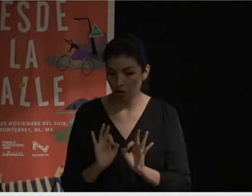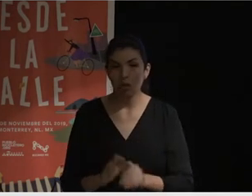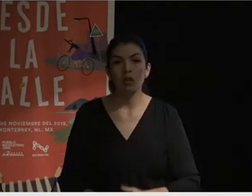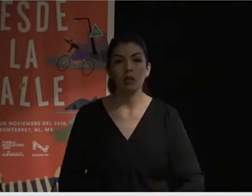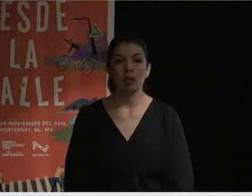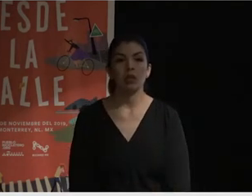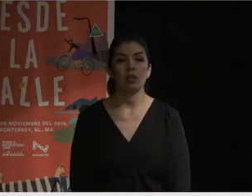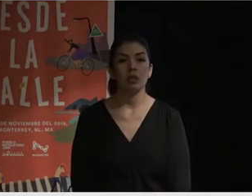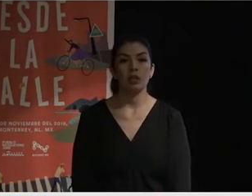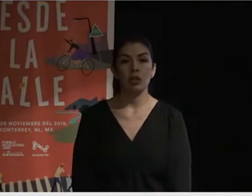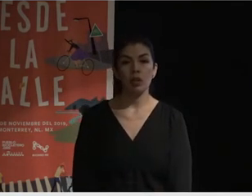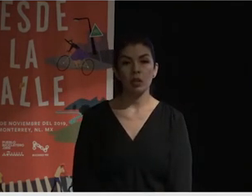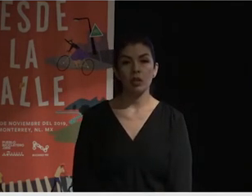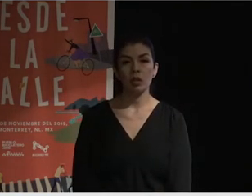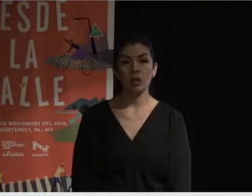Mariela,